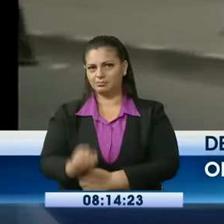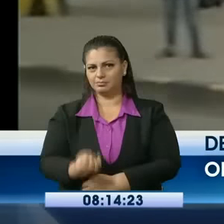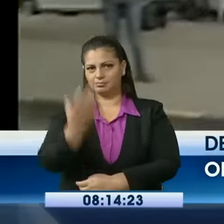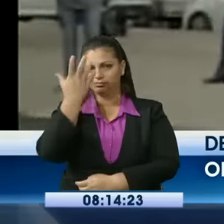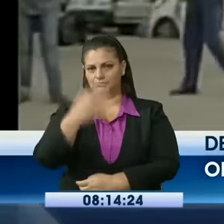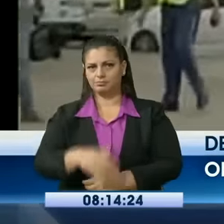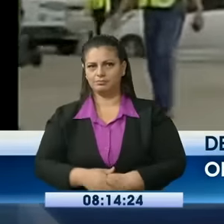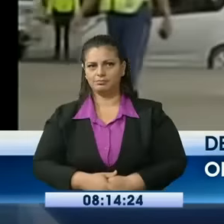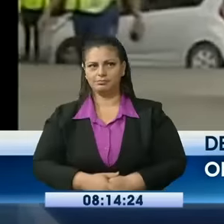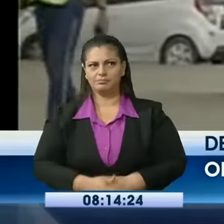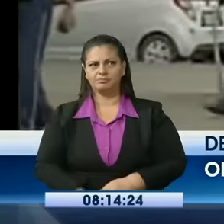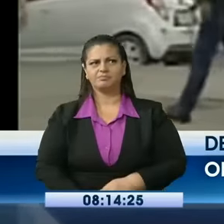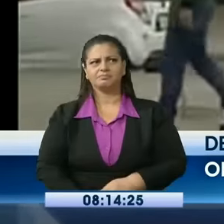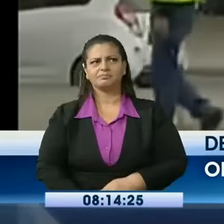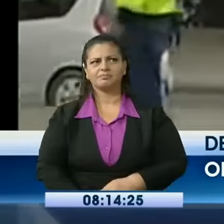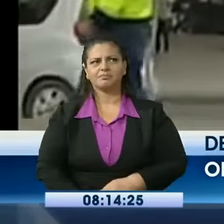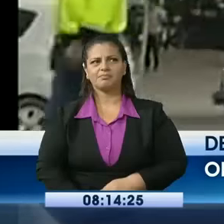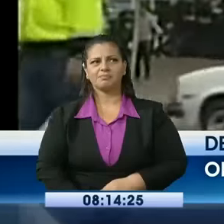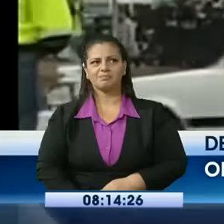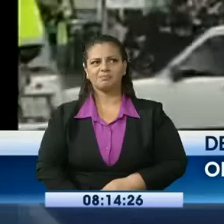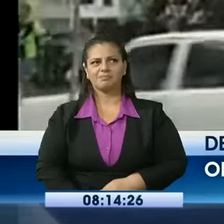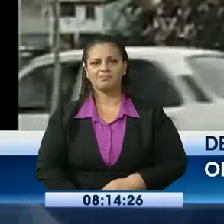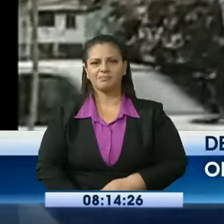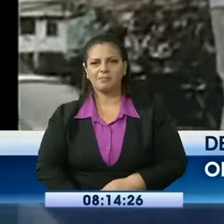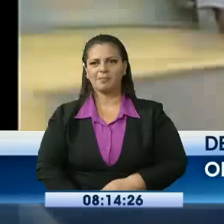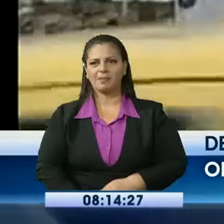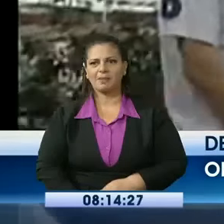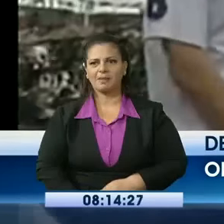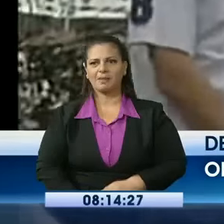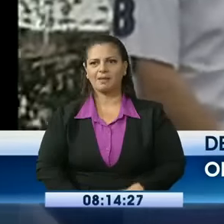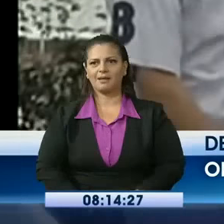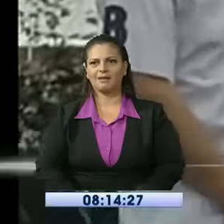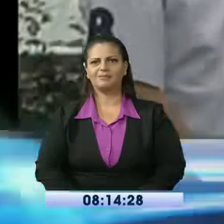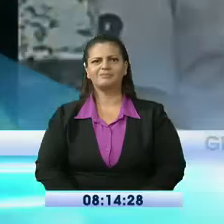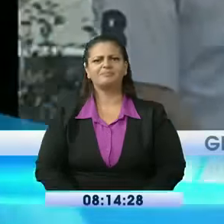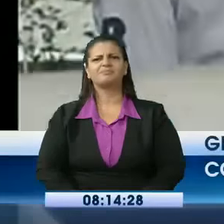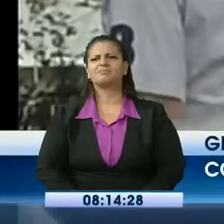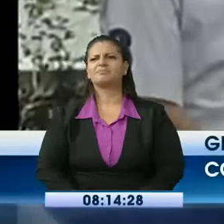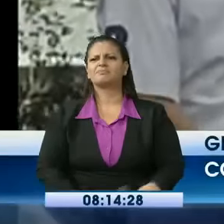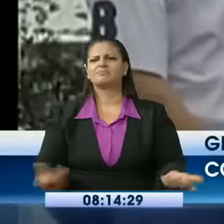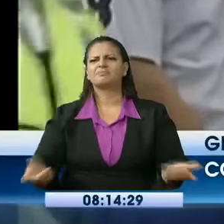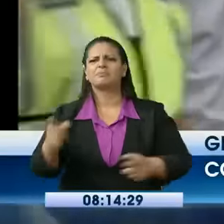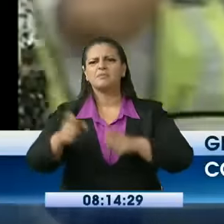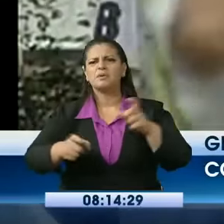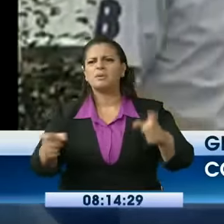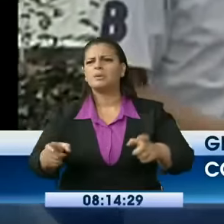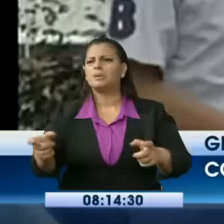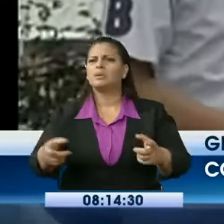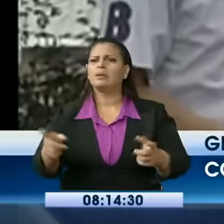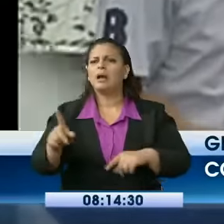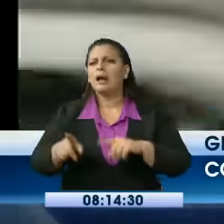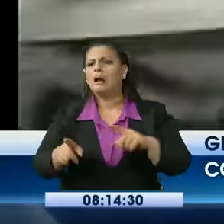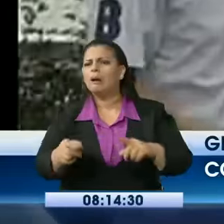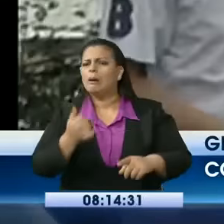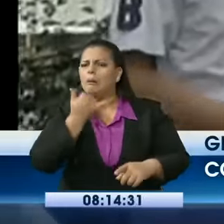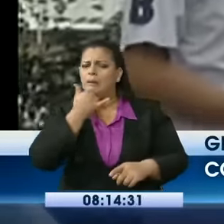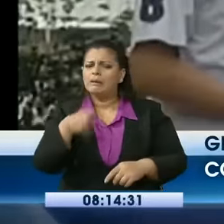el argumento de los conductores que no han matriculado su vehículo? ¿Qué dicen ellos? ¿Qué alegan? ¿Por qué no lo han hecho? Ellos dicen que no han tenido el